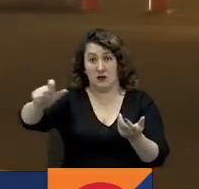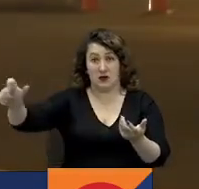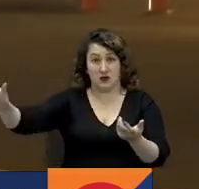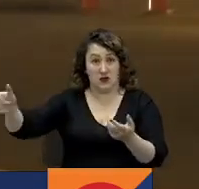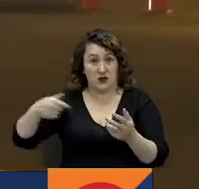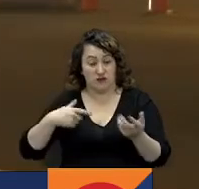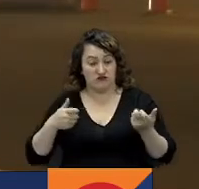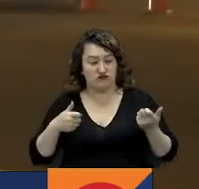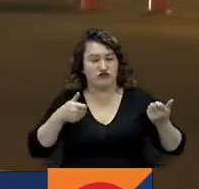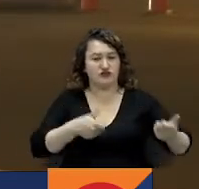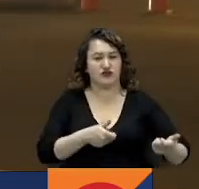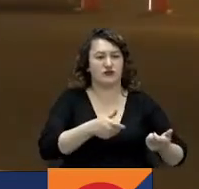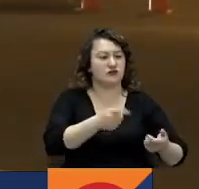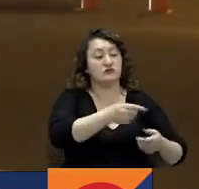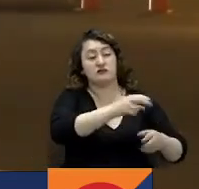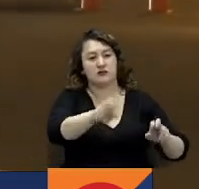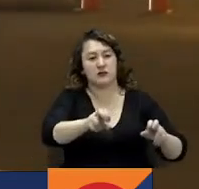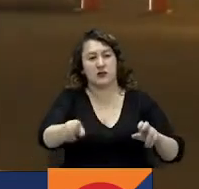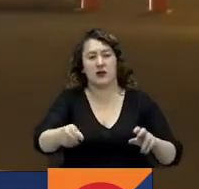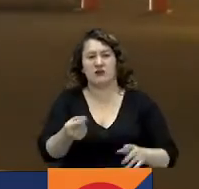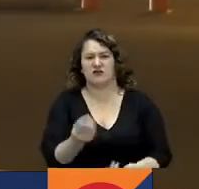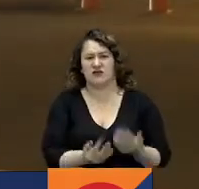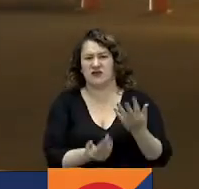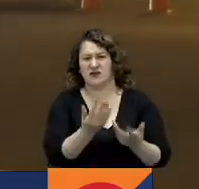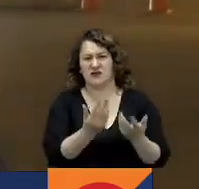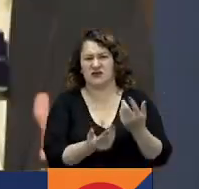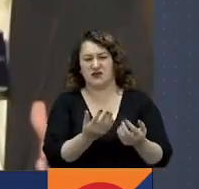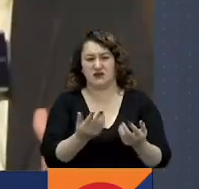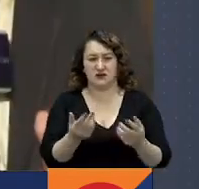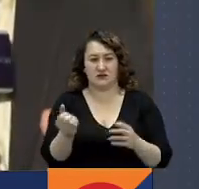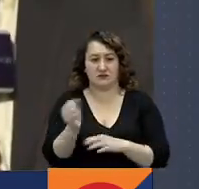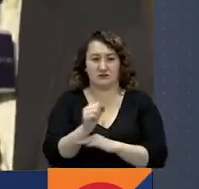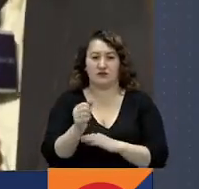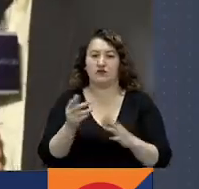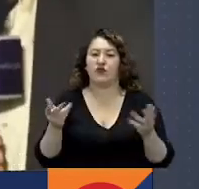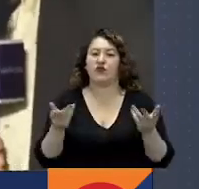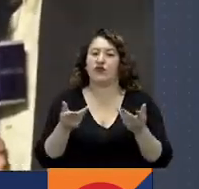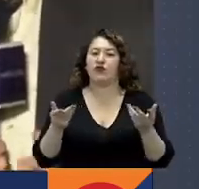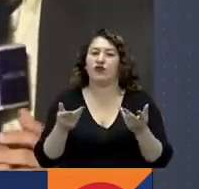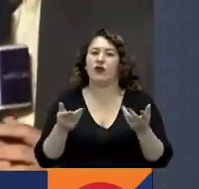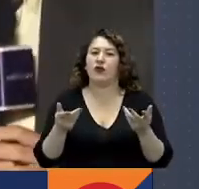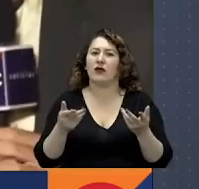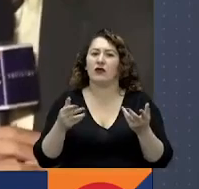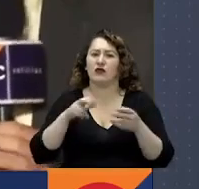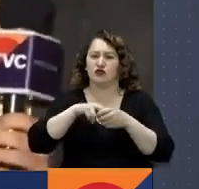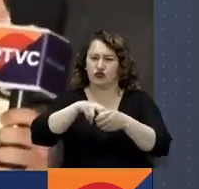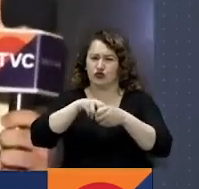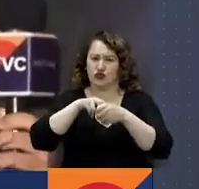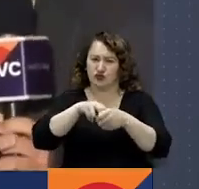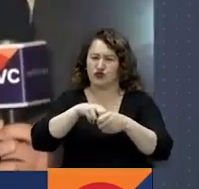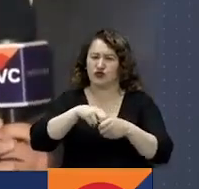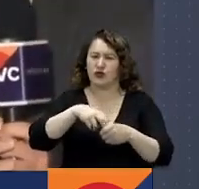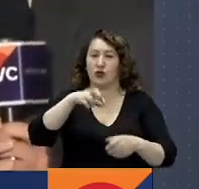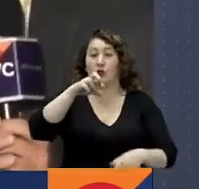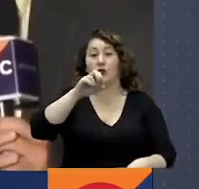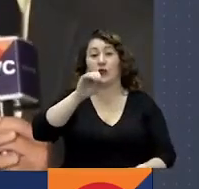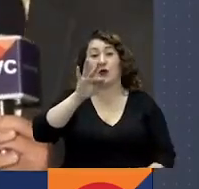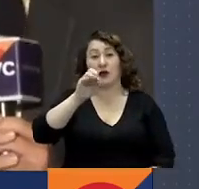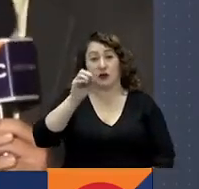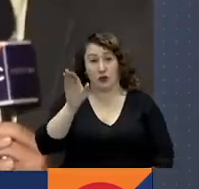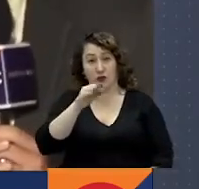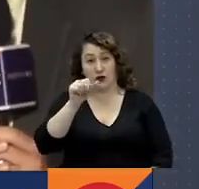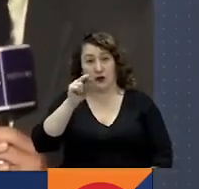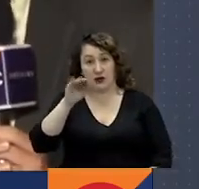los pasajeros y posteriormente le prendieron fuego a estos vehículos. Esto en el tramo entre el sector conocido como Puerto Antioquia y Tarazá, en el